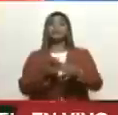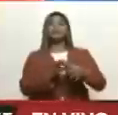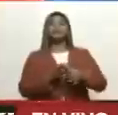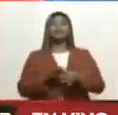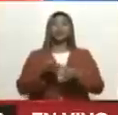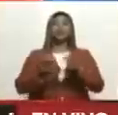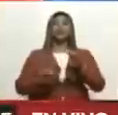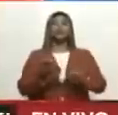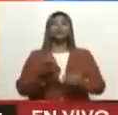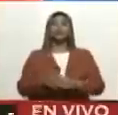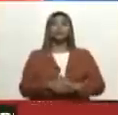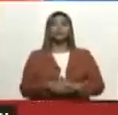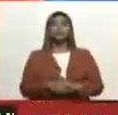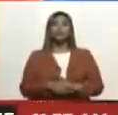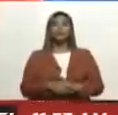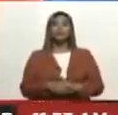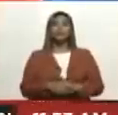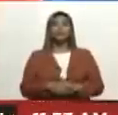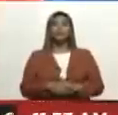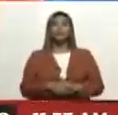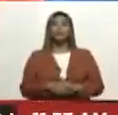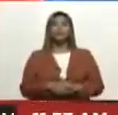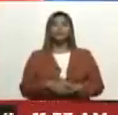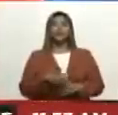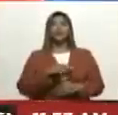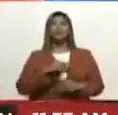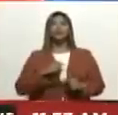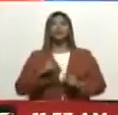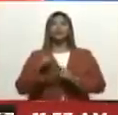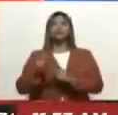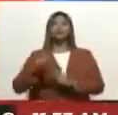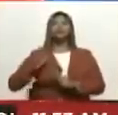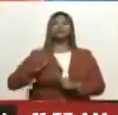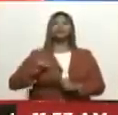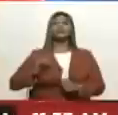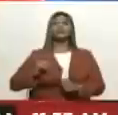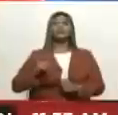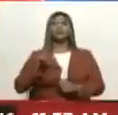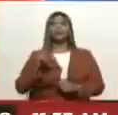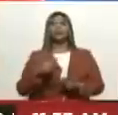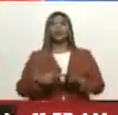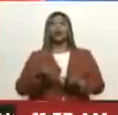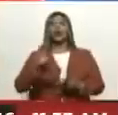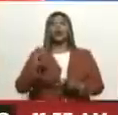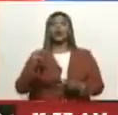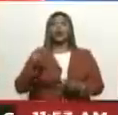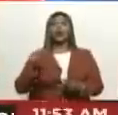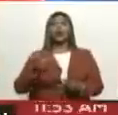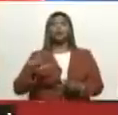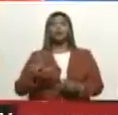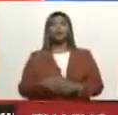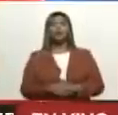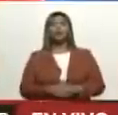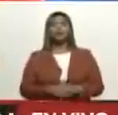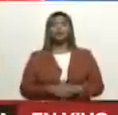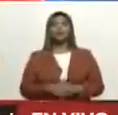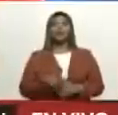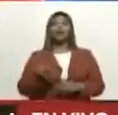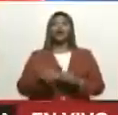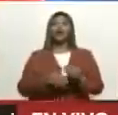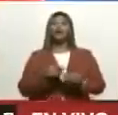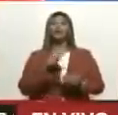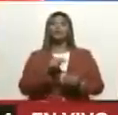justicia, en este caso, hemos designado al 6CPC y al CONAS, para que hechos